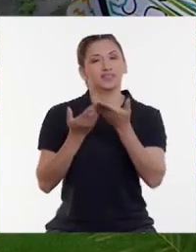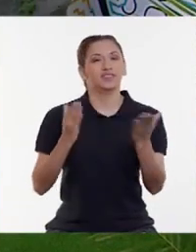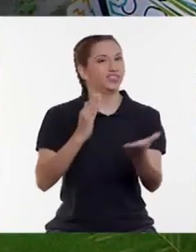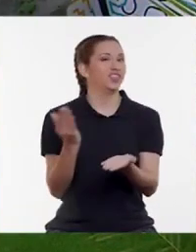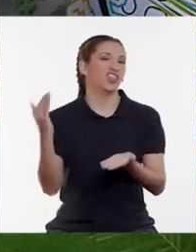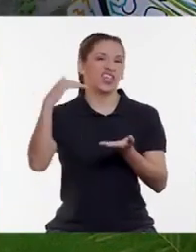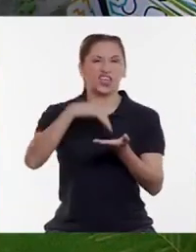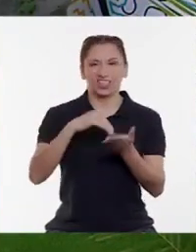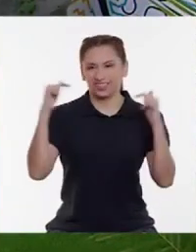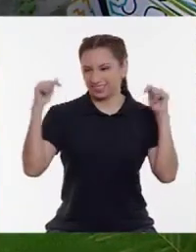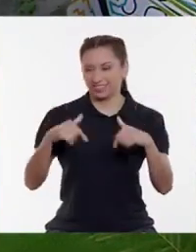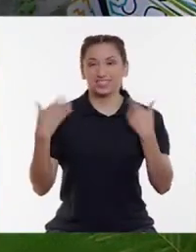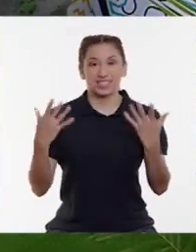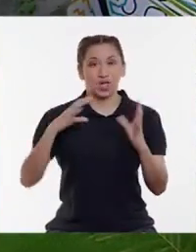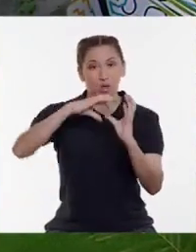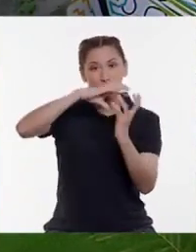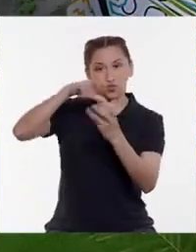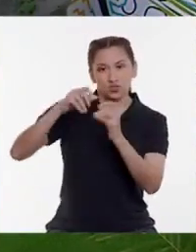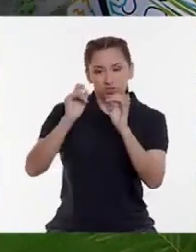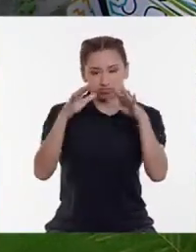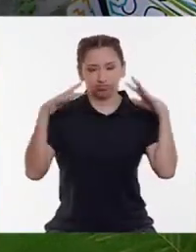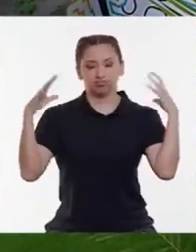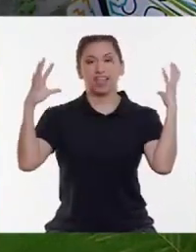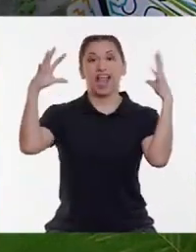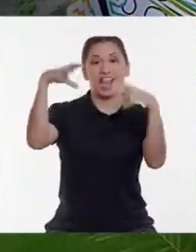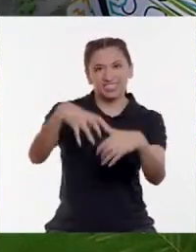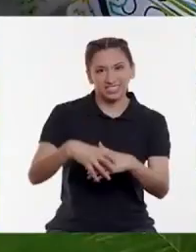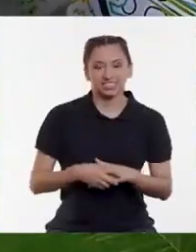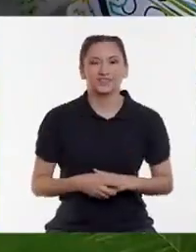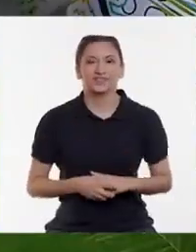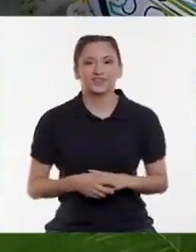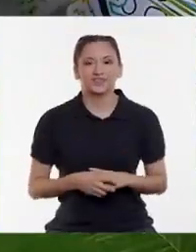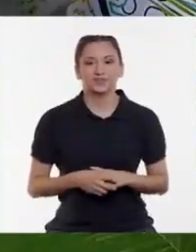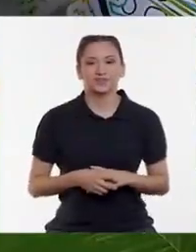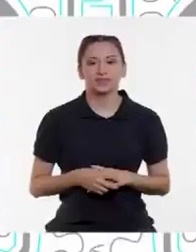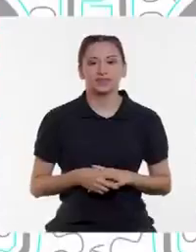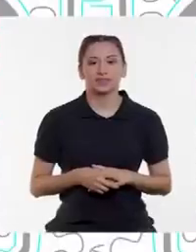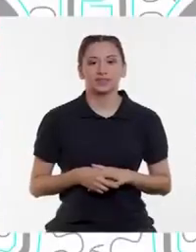Bienvenidos y bienvenidas de vuelta a El Mágico Mundo de Decao.